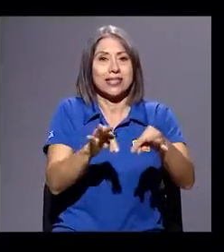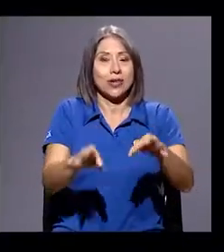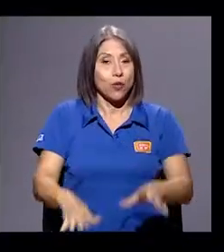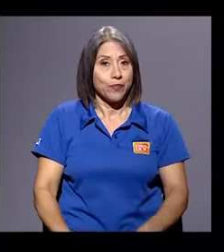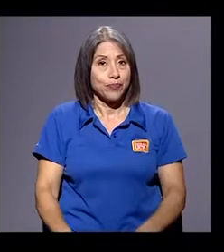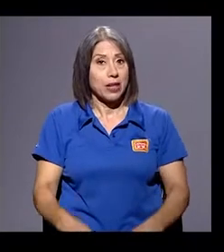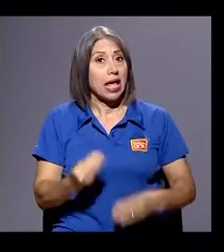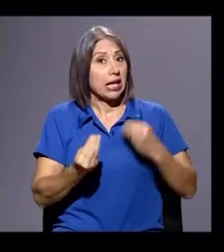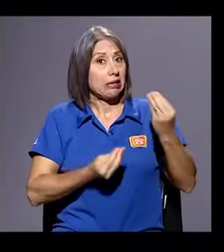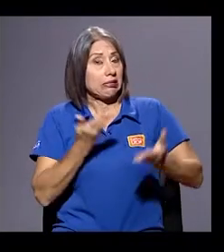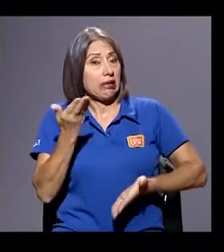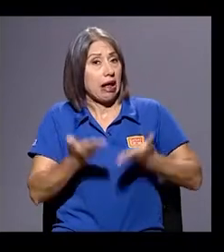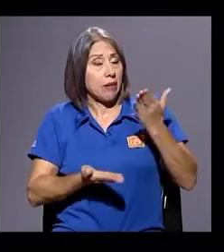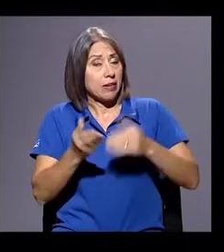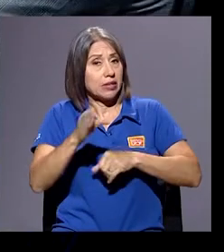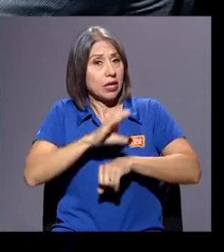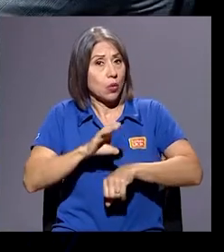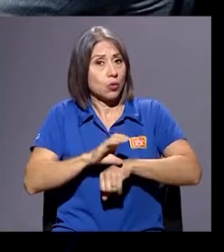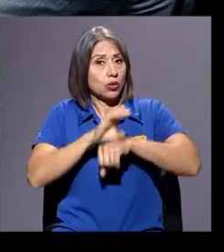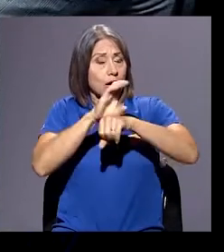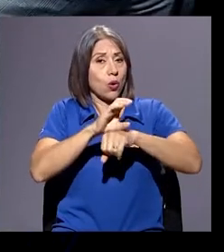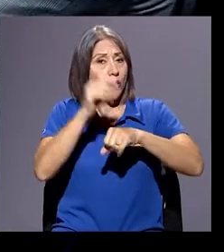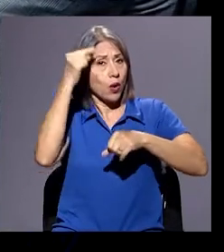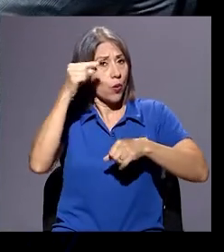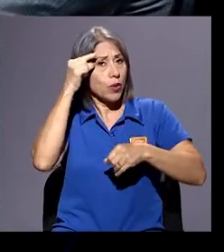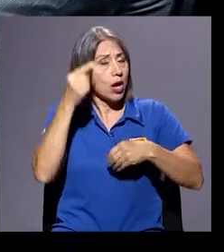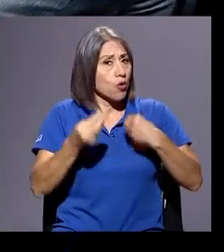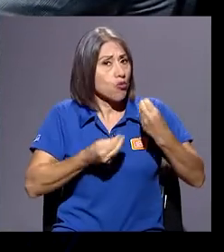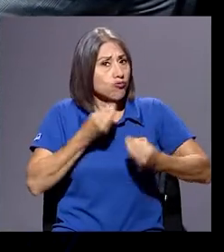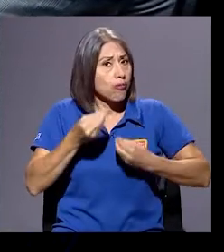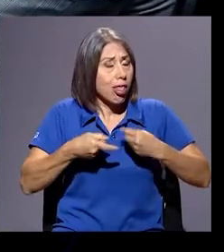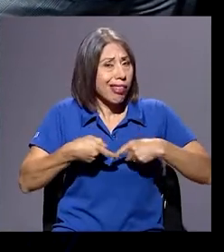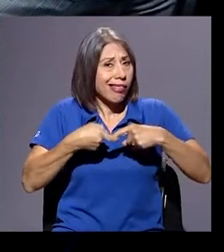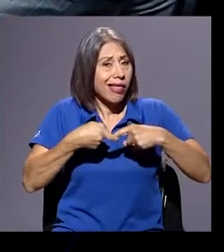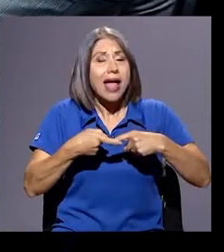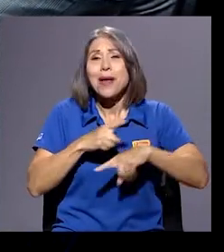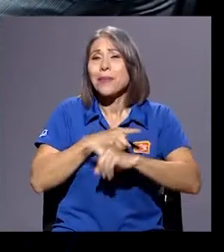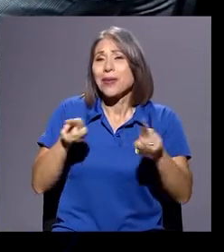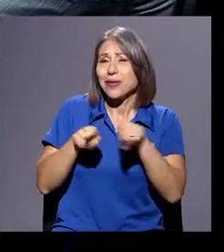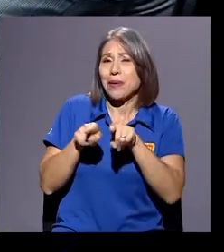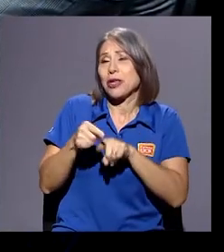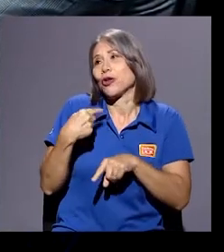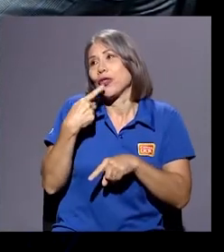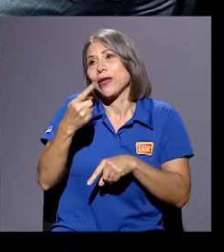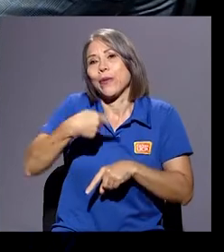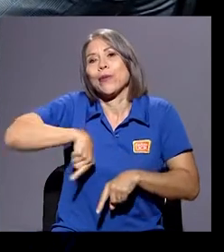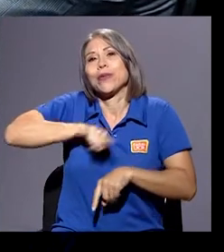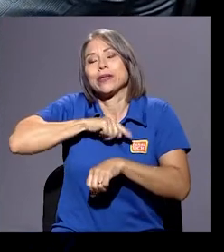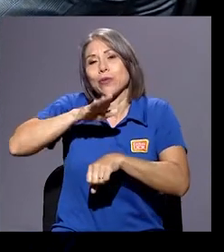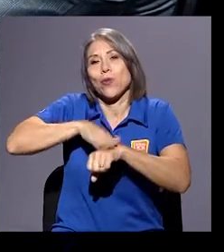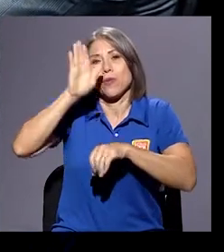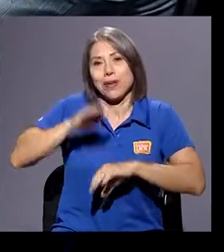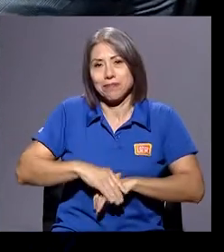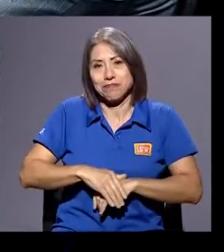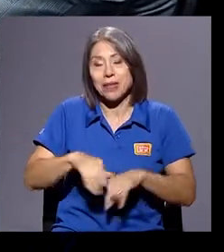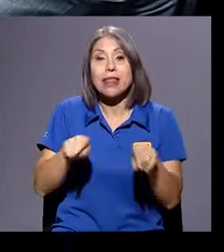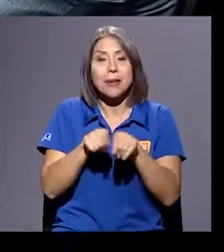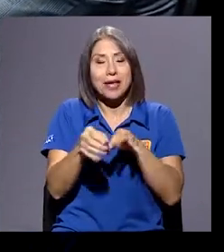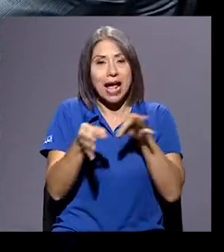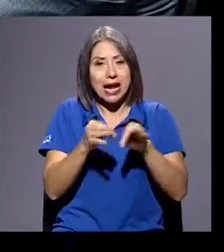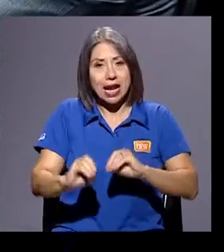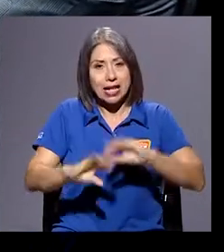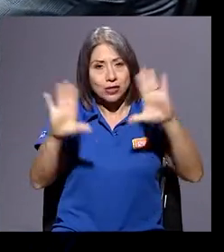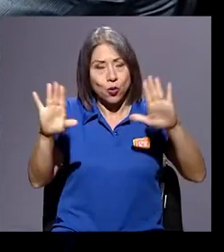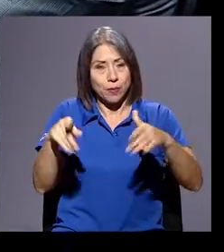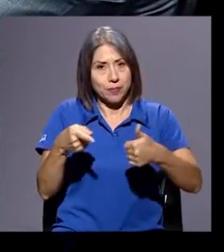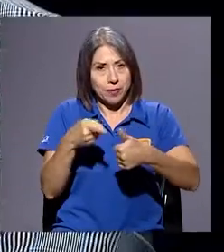el Consejo de Gobierno en esa área? Bueno, es que aquí también hago otra vez el mea culpa. El mea culpa y además una aclaración. La primera es